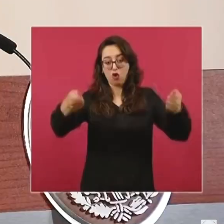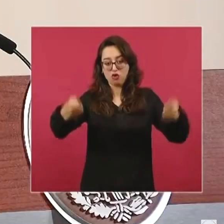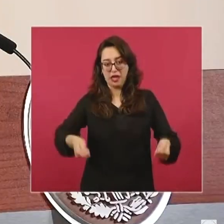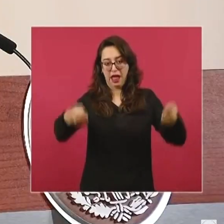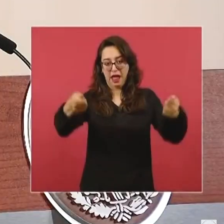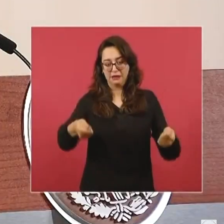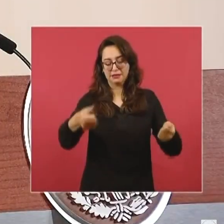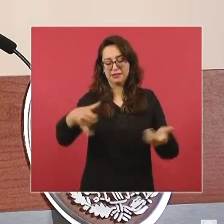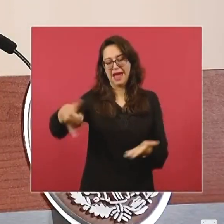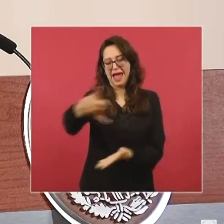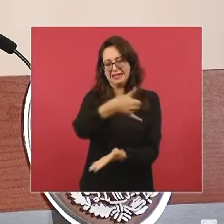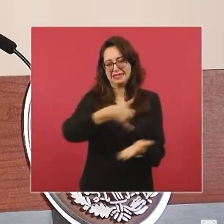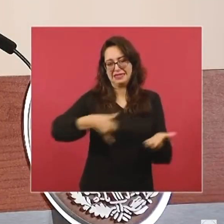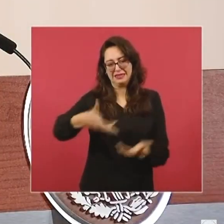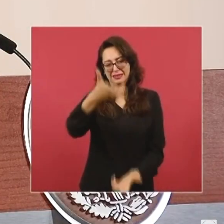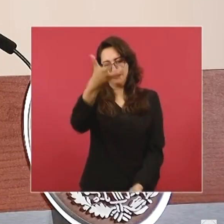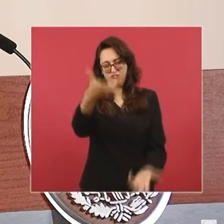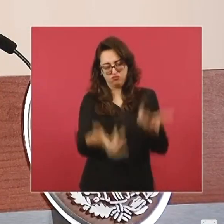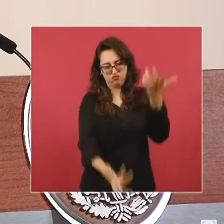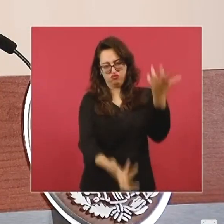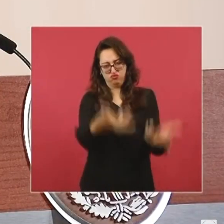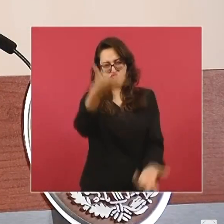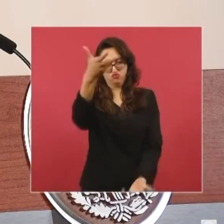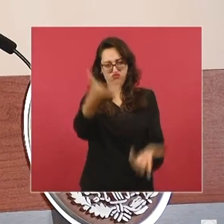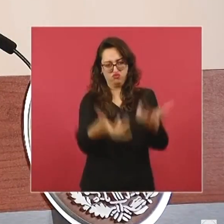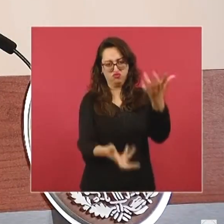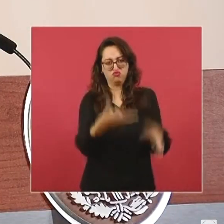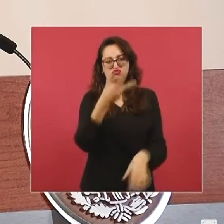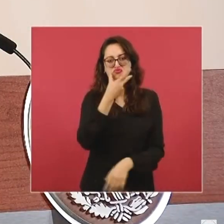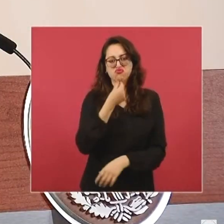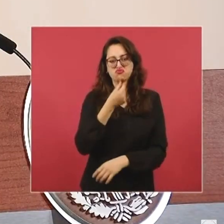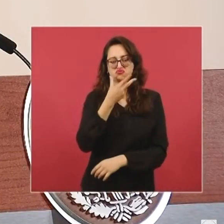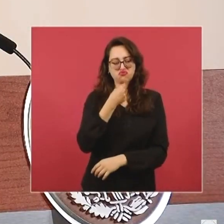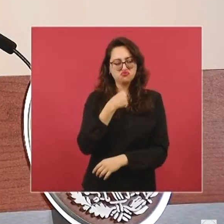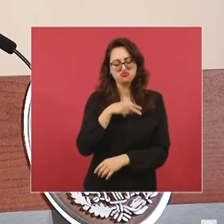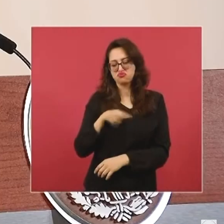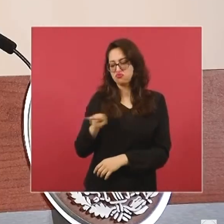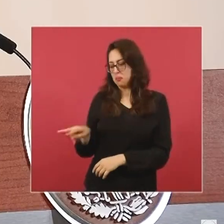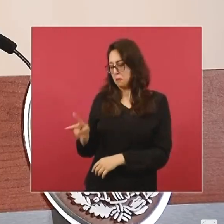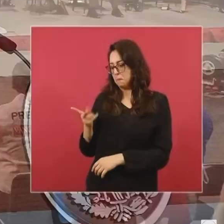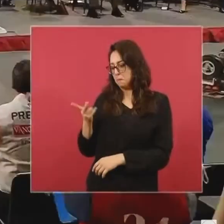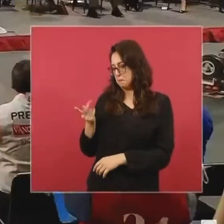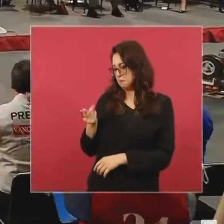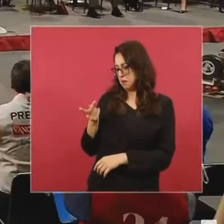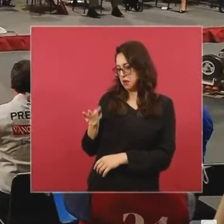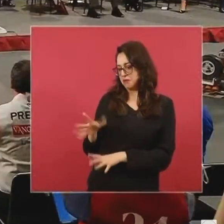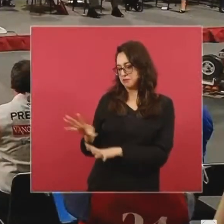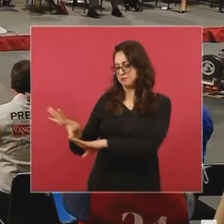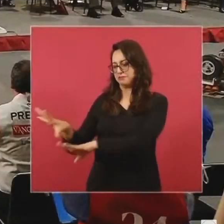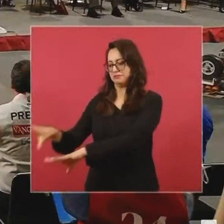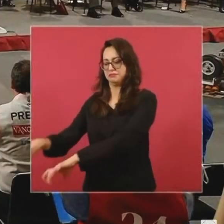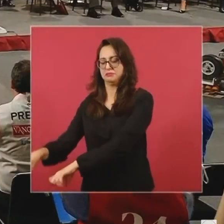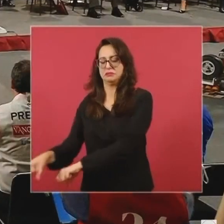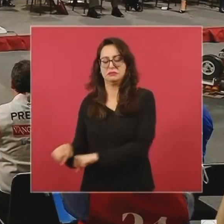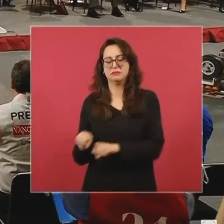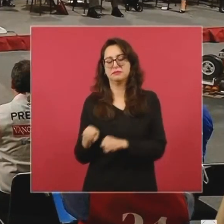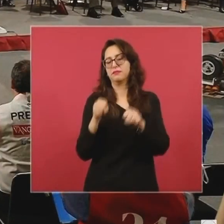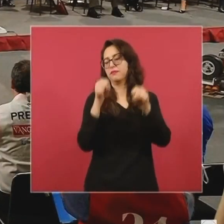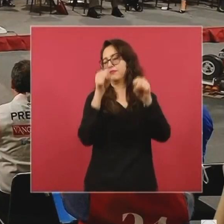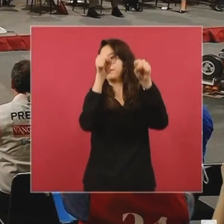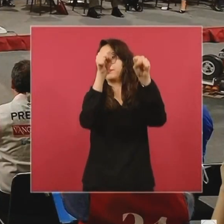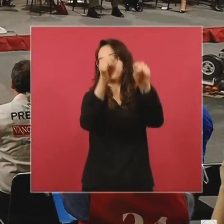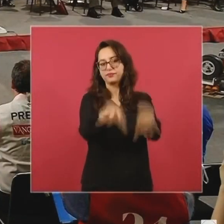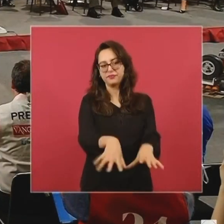El domingo pasado se dio este caso en el municipio de Tecámac, Estado de México,